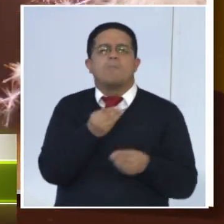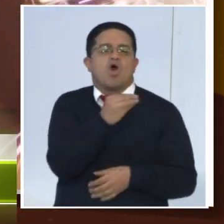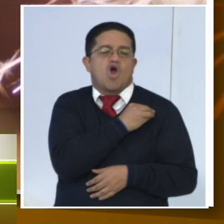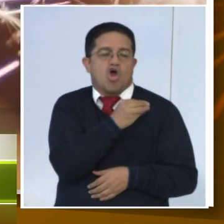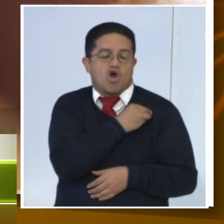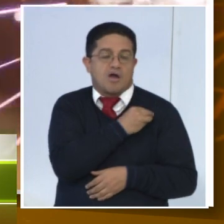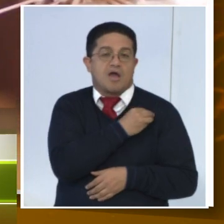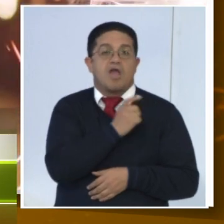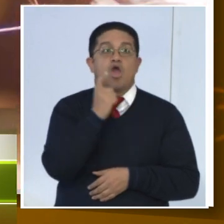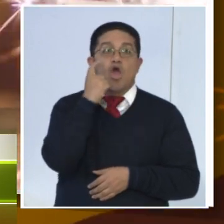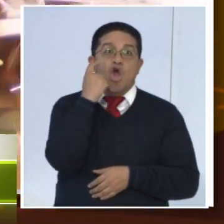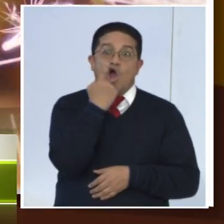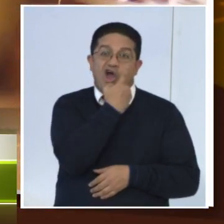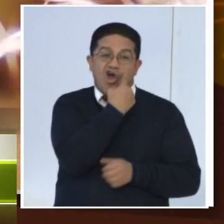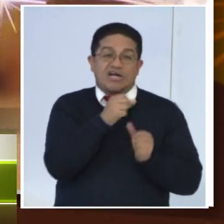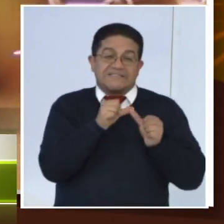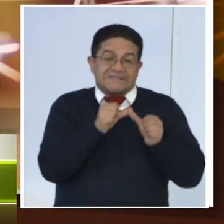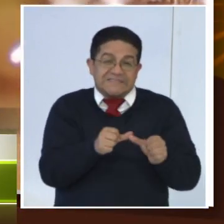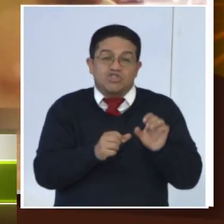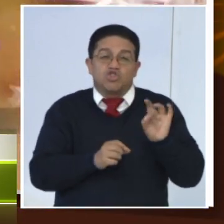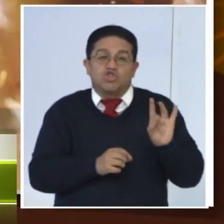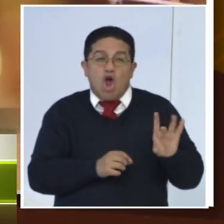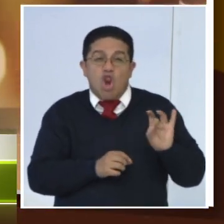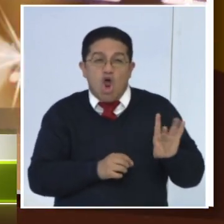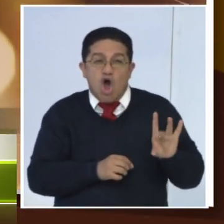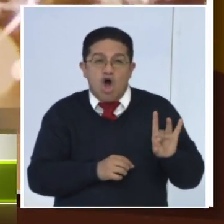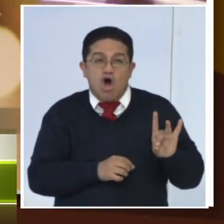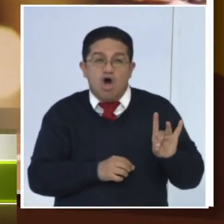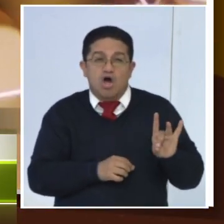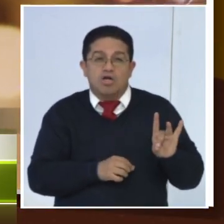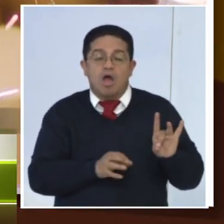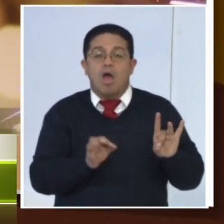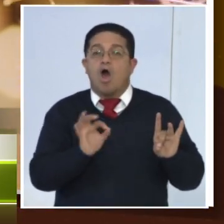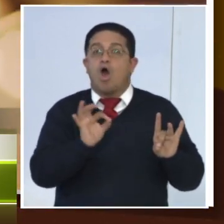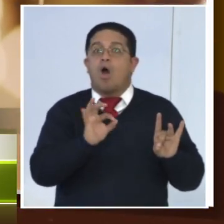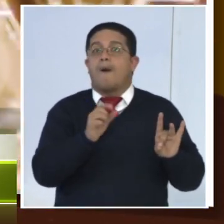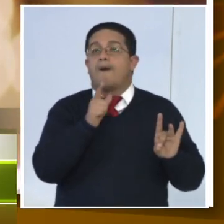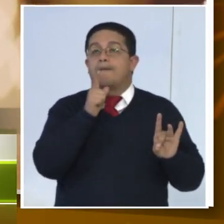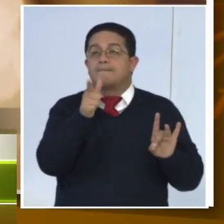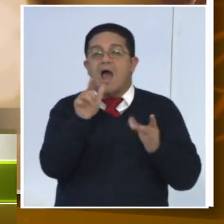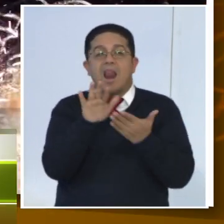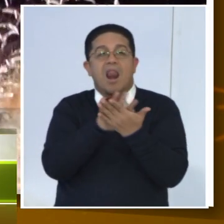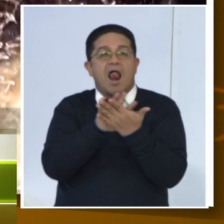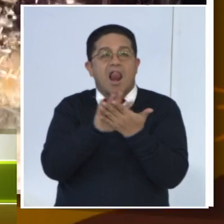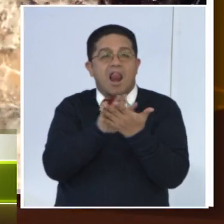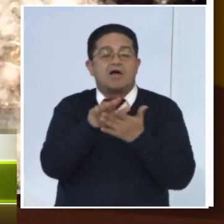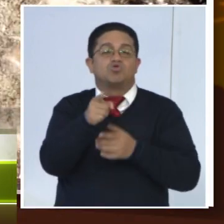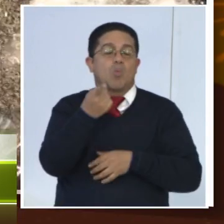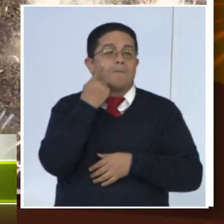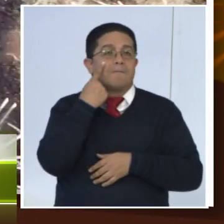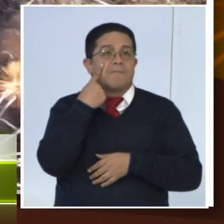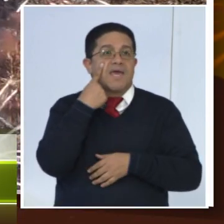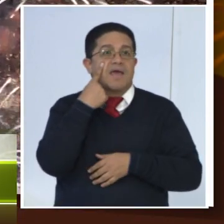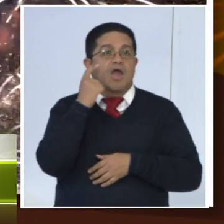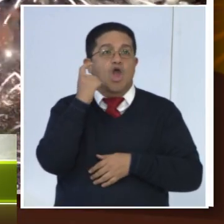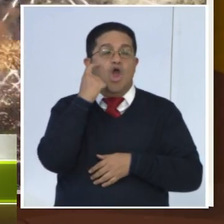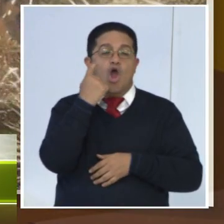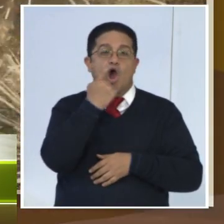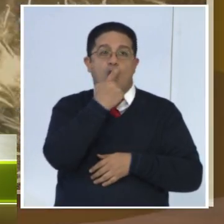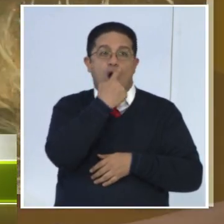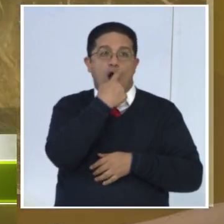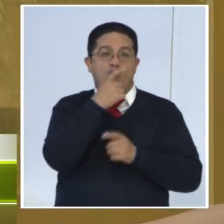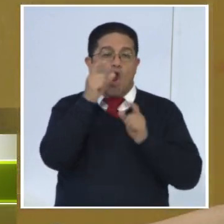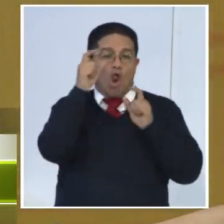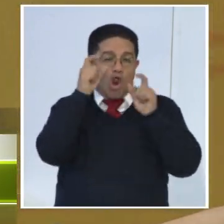ojo persiste con dolor, si el ojo tiene mala agudeza visual, si notas que el ojo no está alineado, que